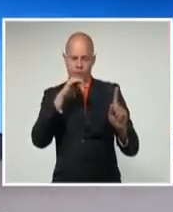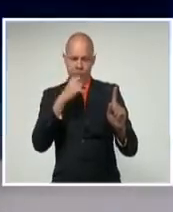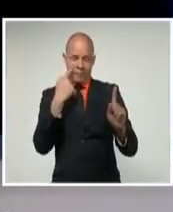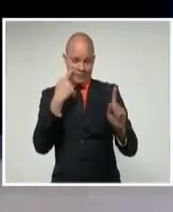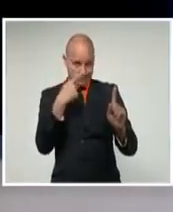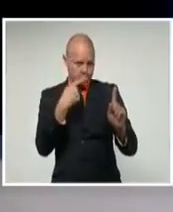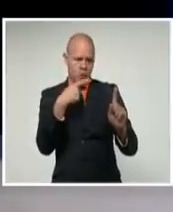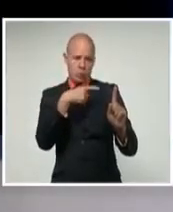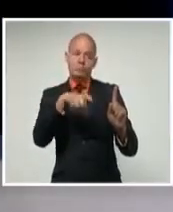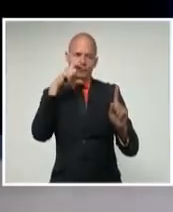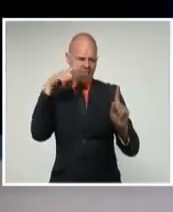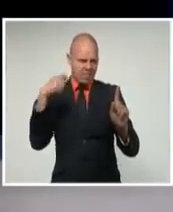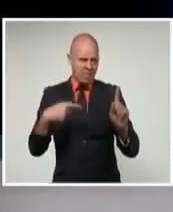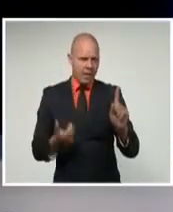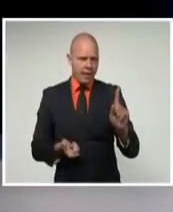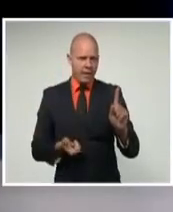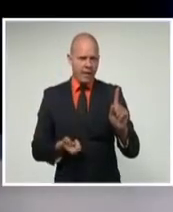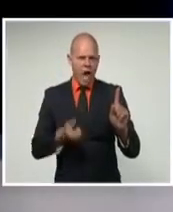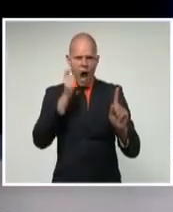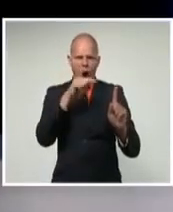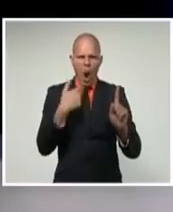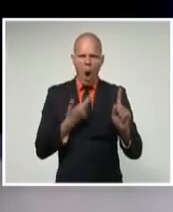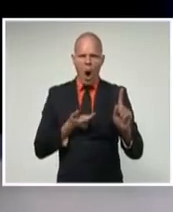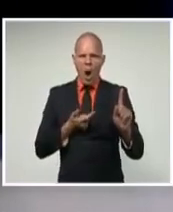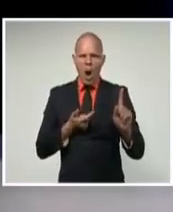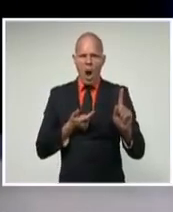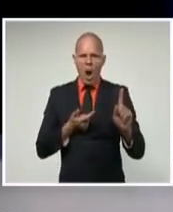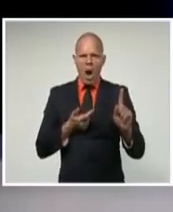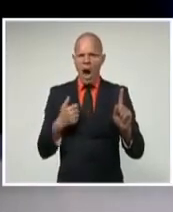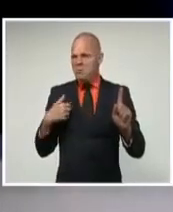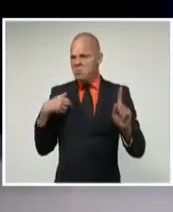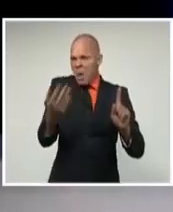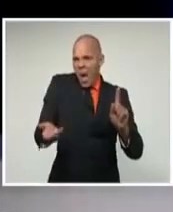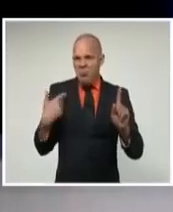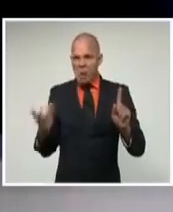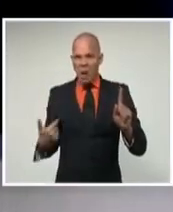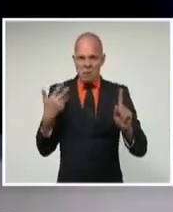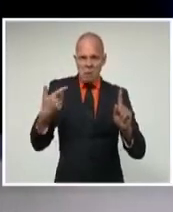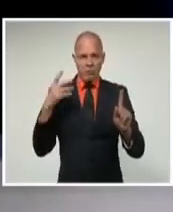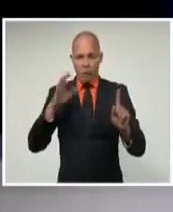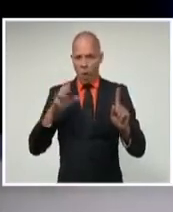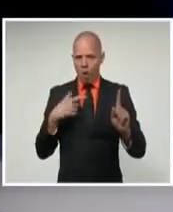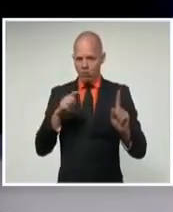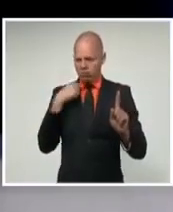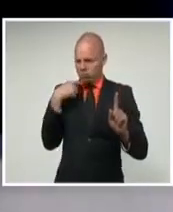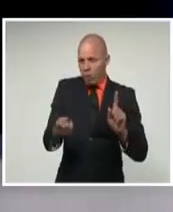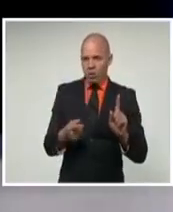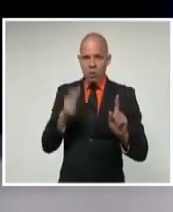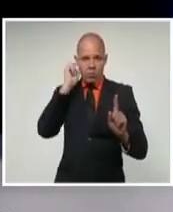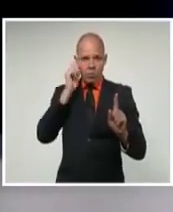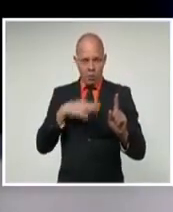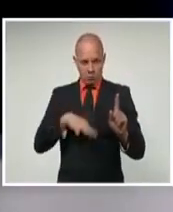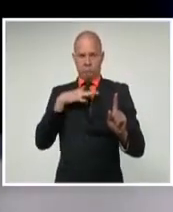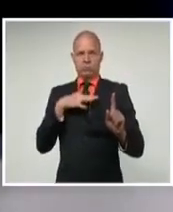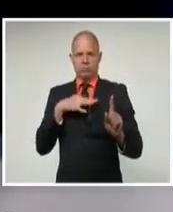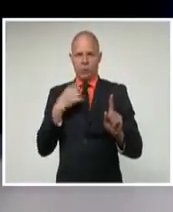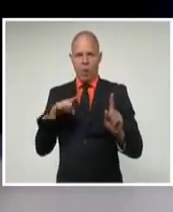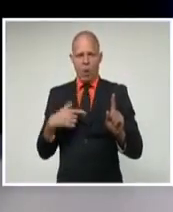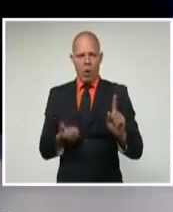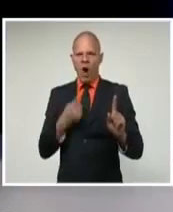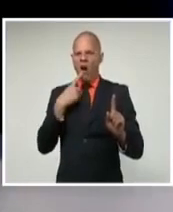respuesta, aquí pueden comenzar a ver, comenzaron toda clase de ofensas a ella, primero, a los dirigentes de